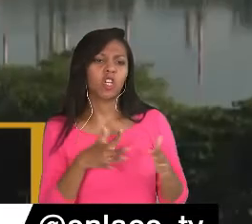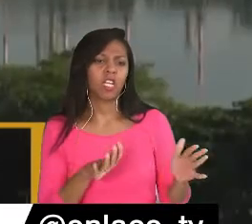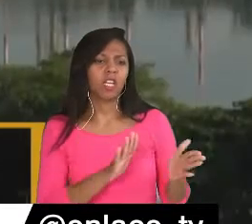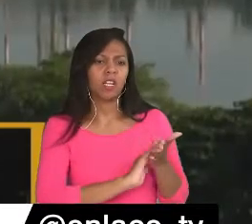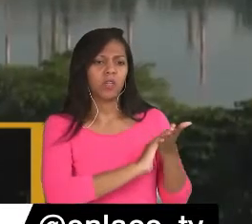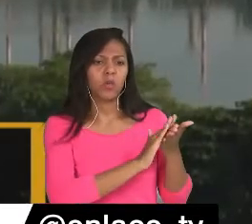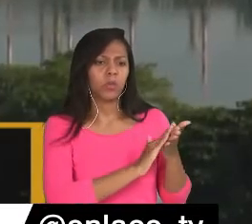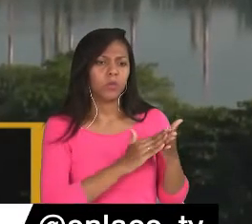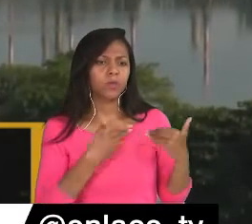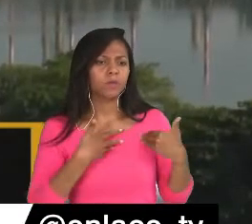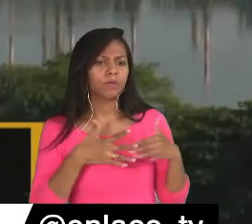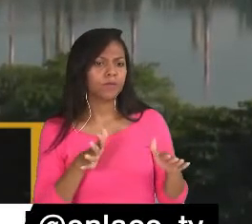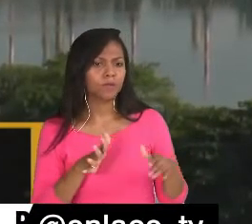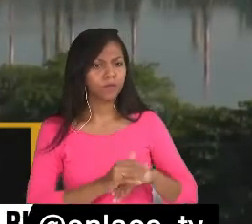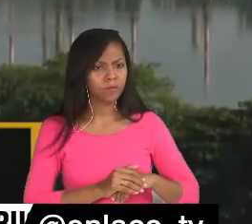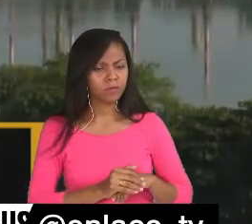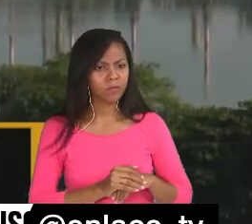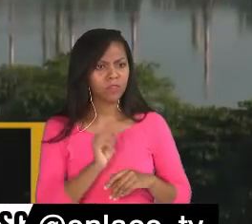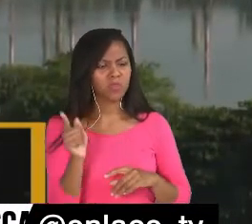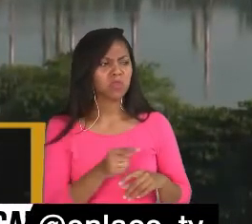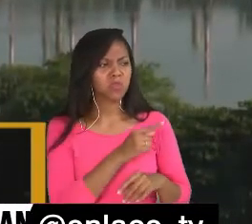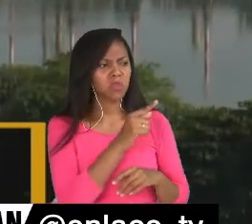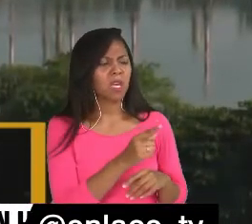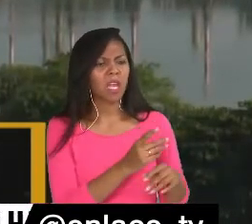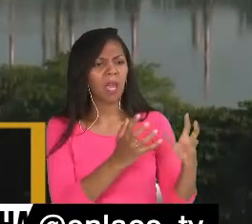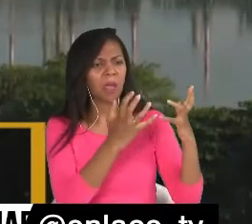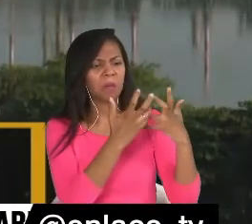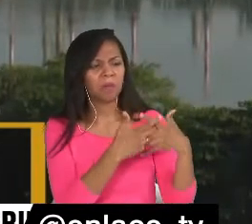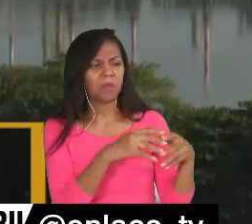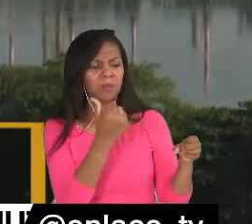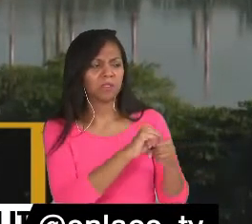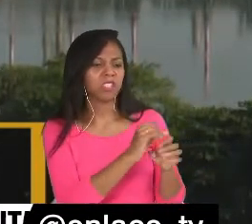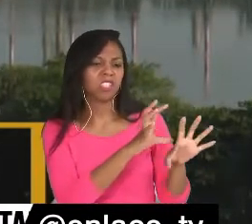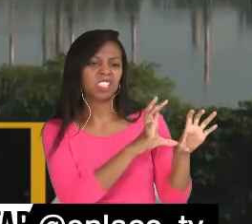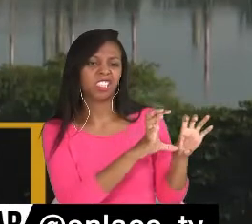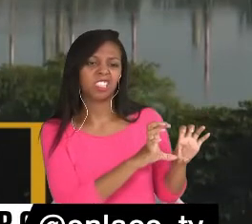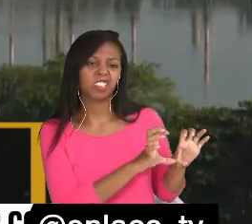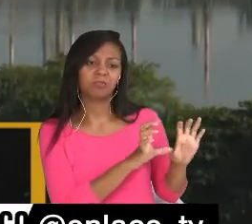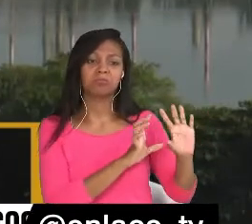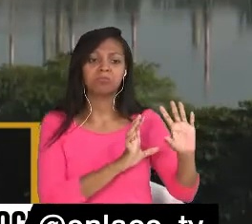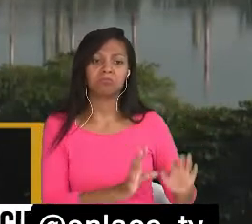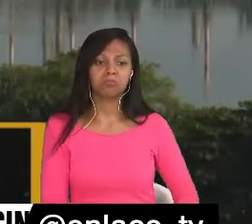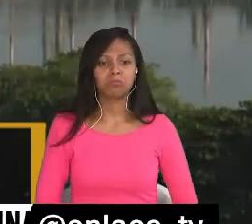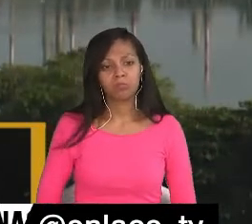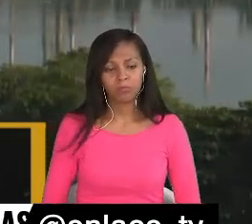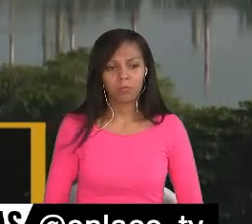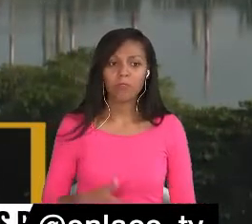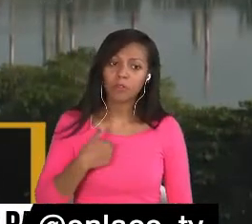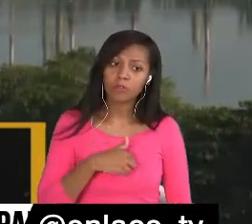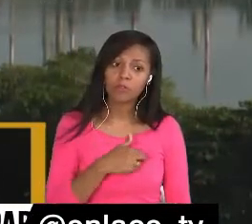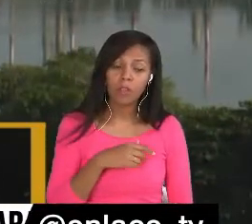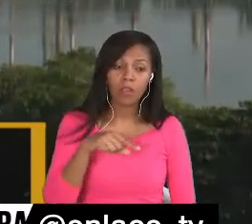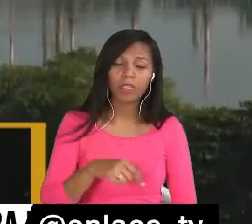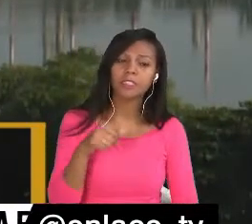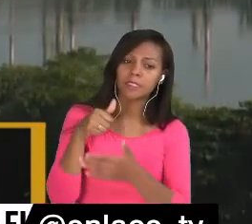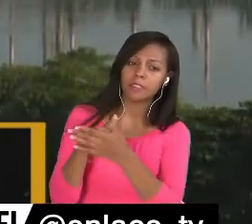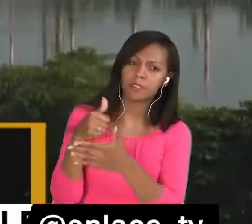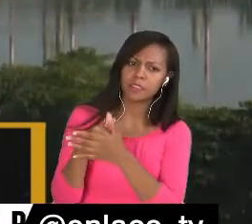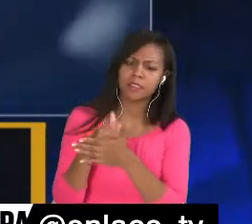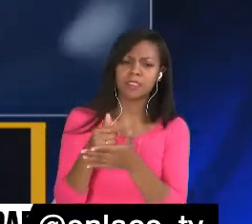modernización, de literalmente chatarrizar la refinería, que pues aunque nosotros seguimos desde la administración buscando